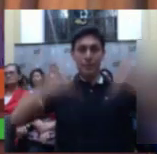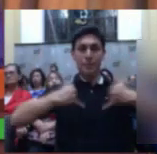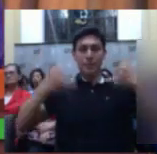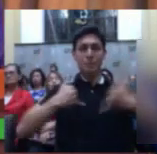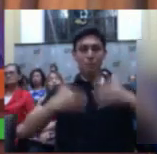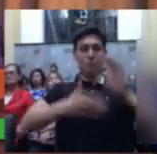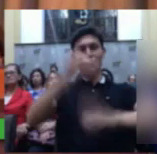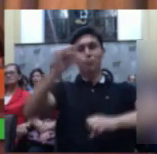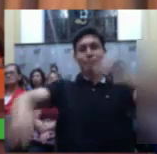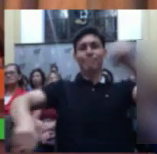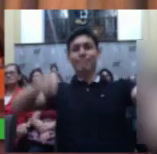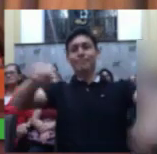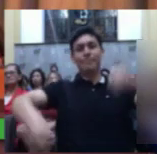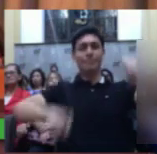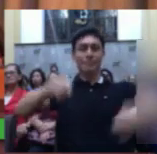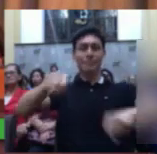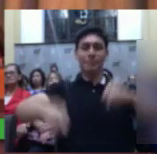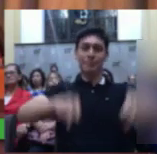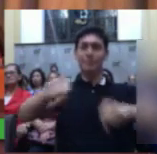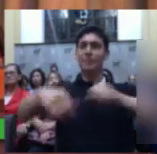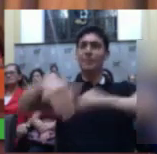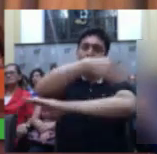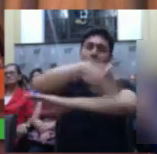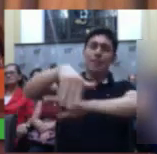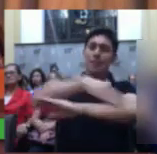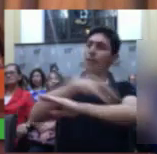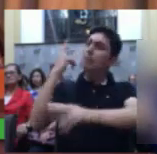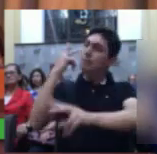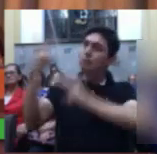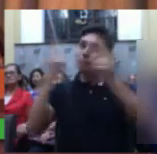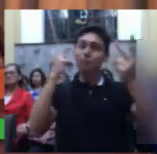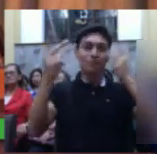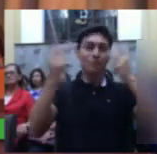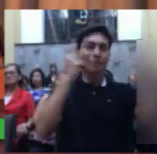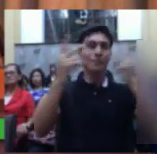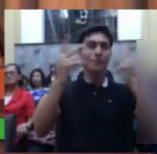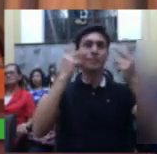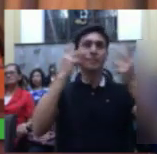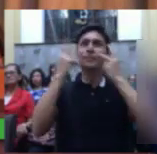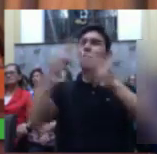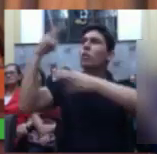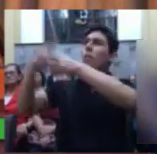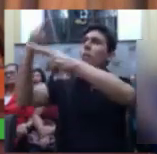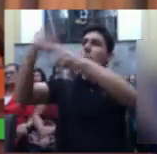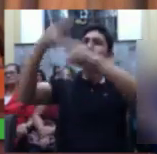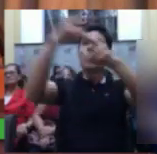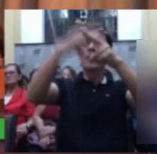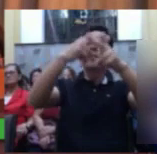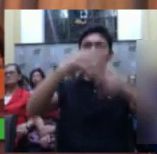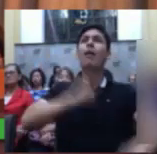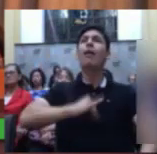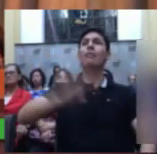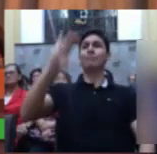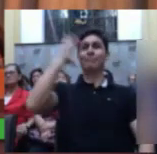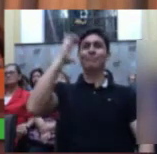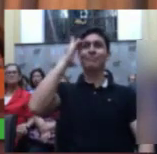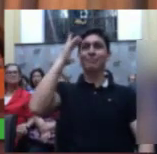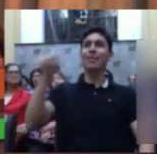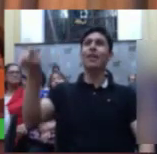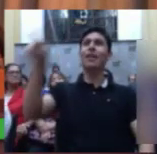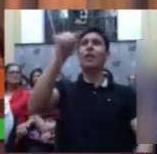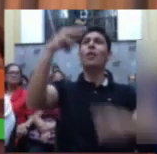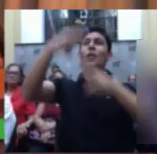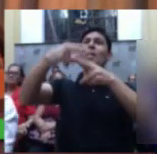bicicleta ese barrio de calles con nombres que luego descubrí que eran héroes de la batalla de Miraflores, para